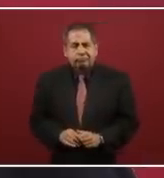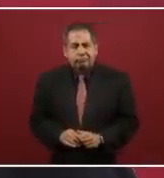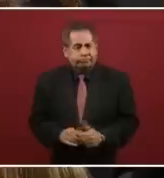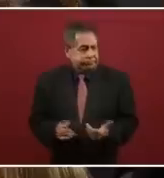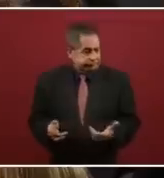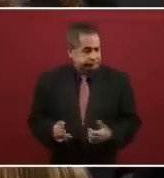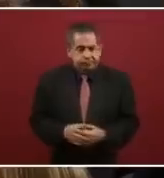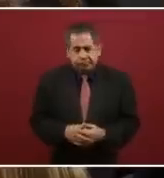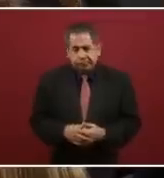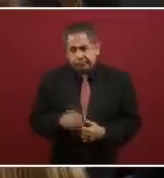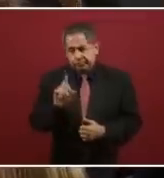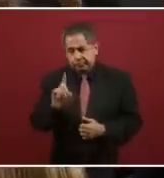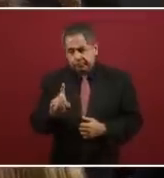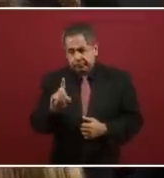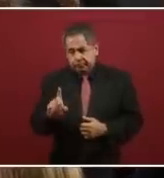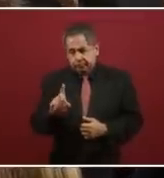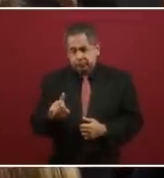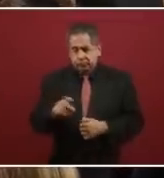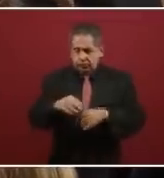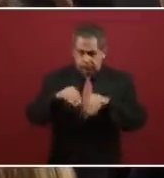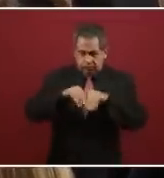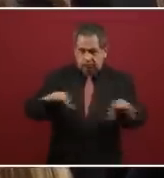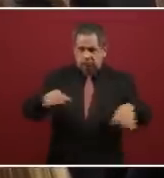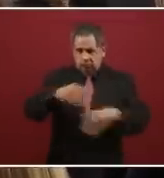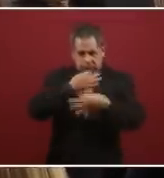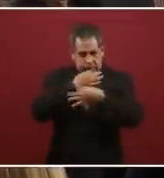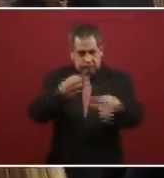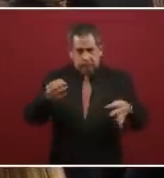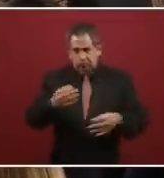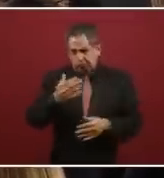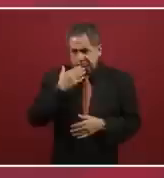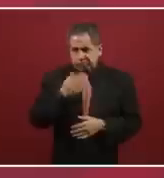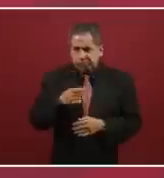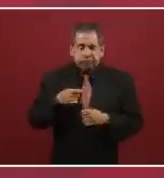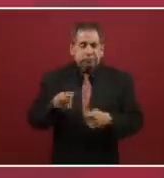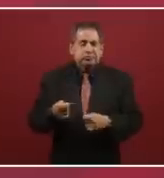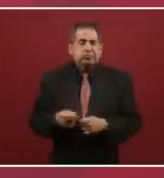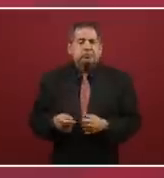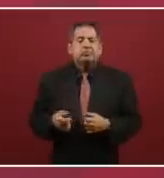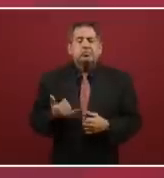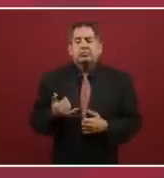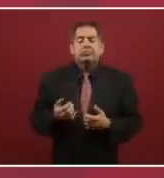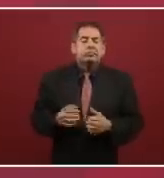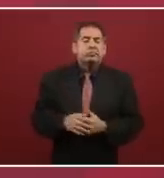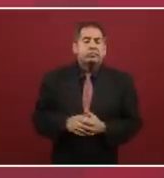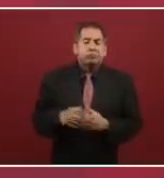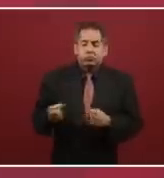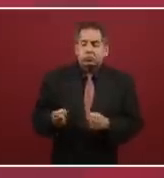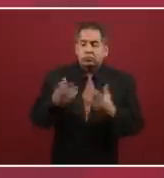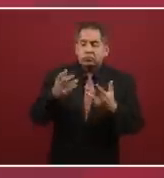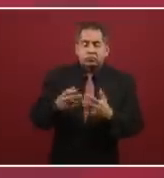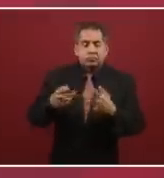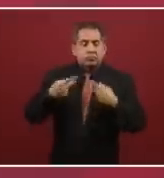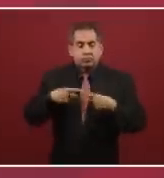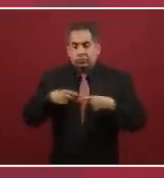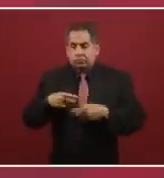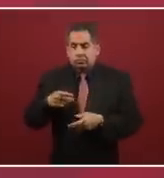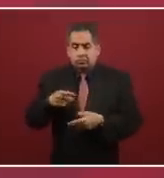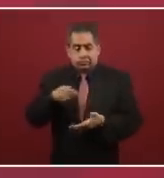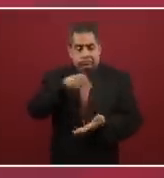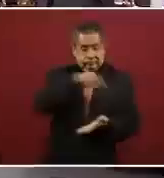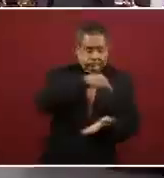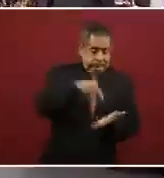Entonces, ya el domingo les informamos bien y cuántos elementos para la Ciudad de